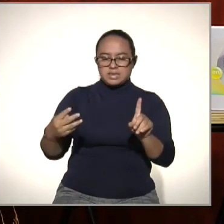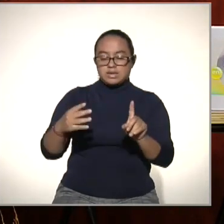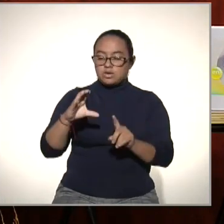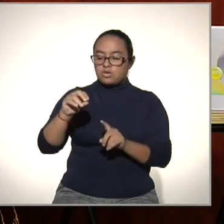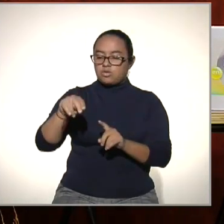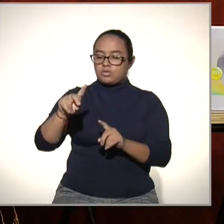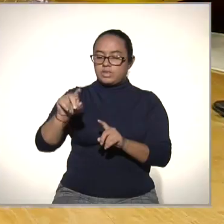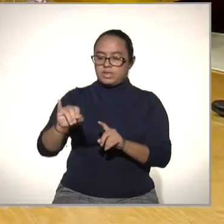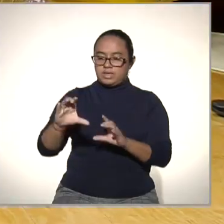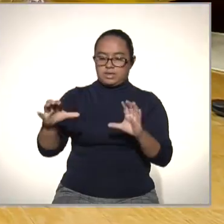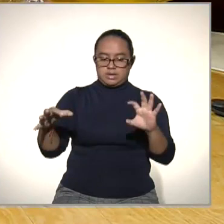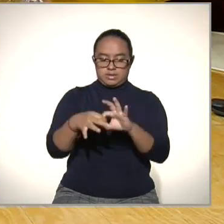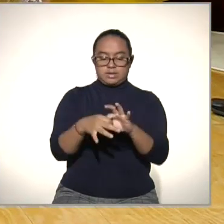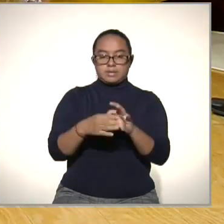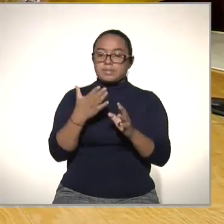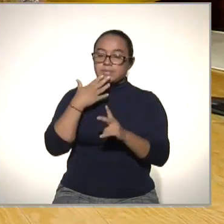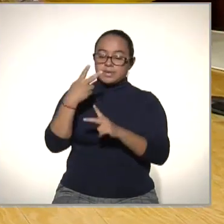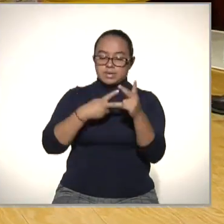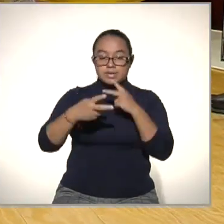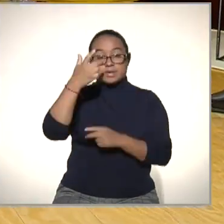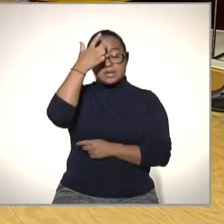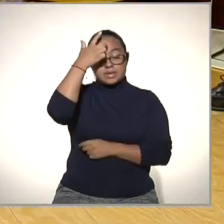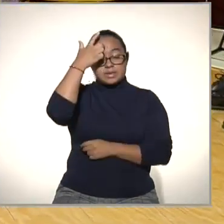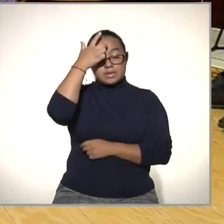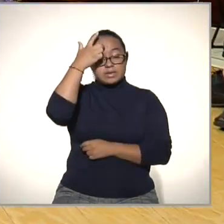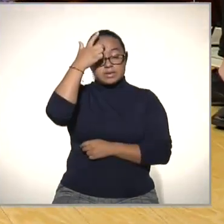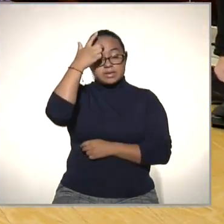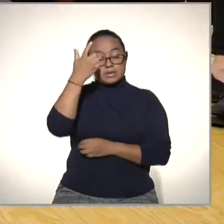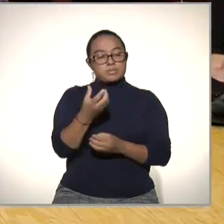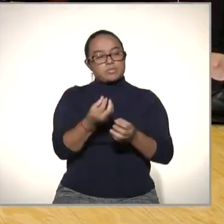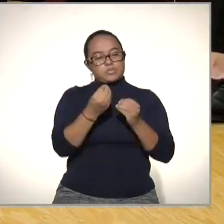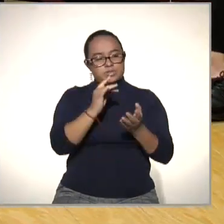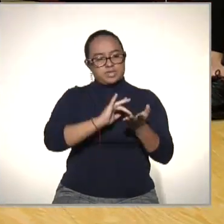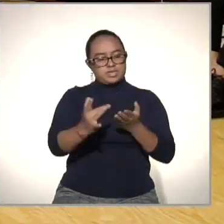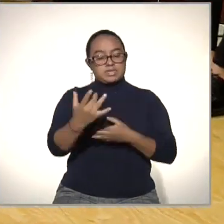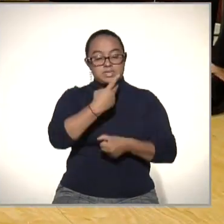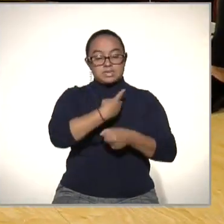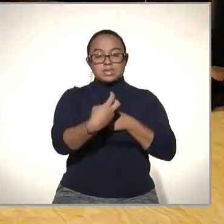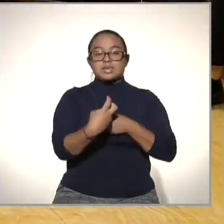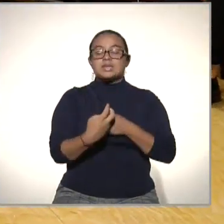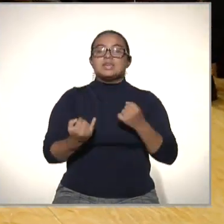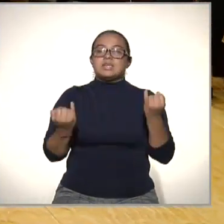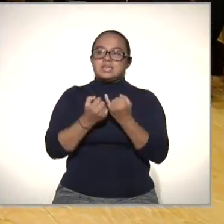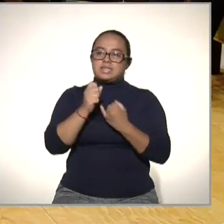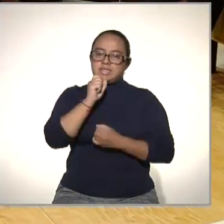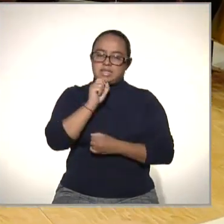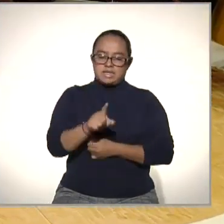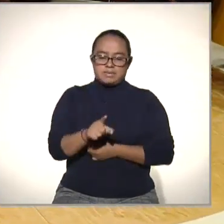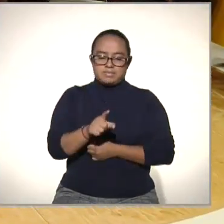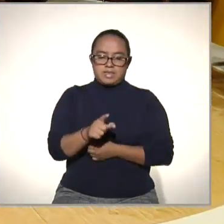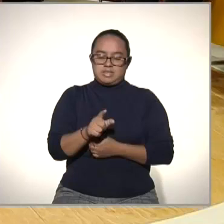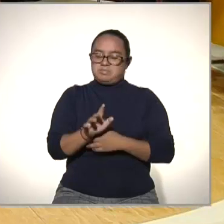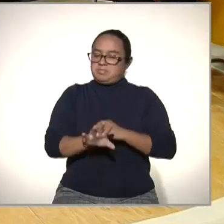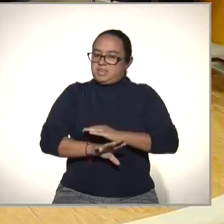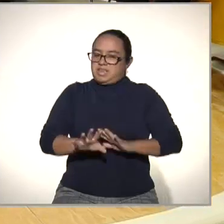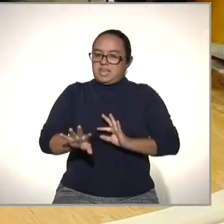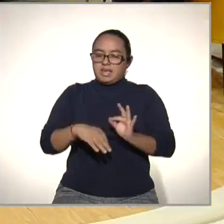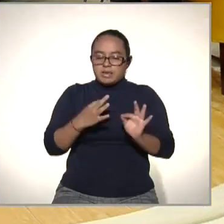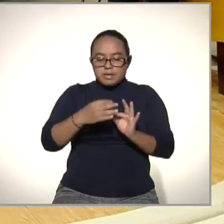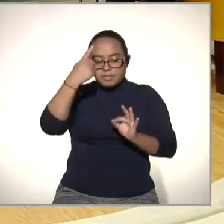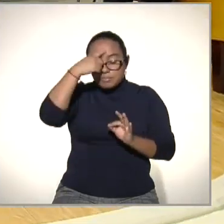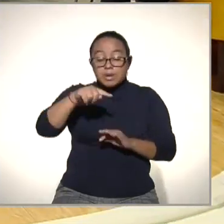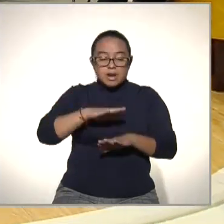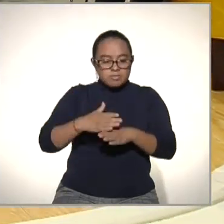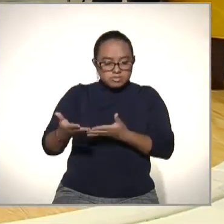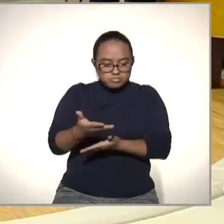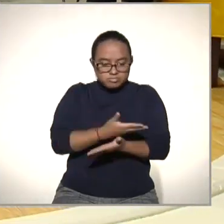CONADIC. Lu, ¿cómo estás? Bienvenida. Muy bien, gracias. Muchas gracias por la invitación. Aquí también lista para hablar y discutir de